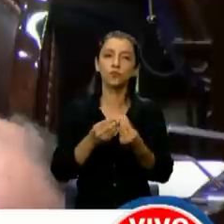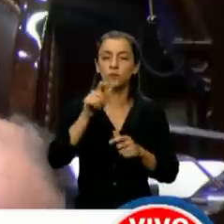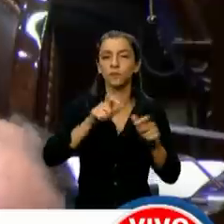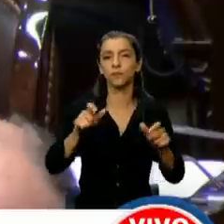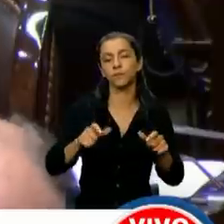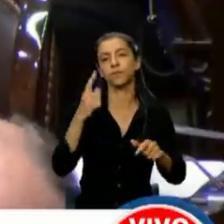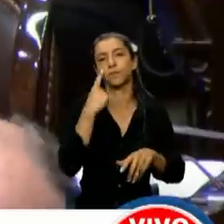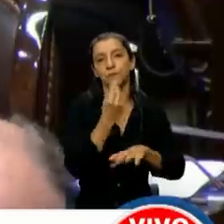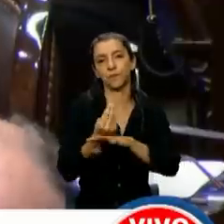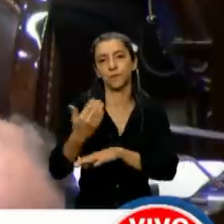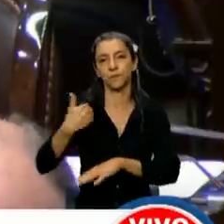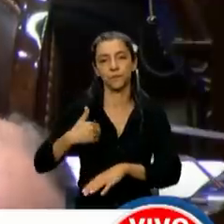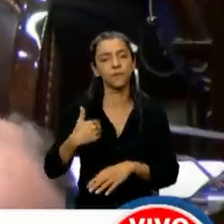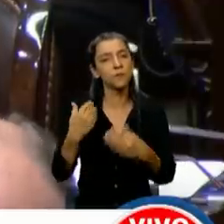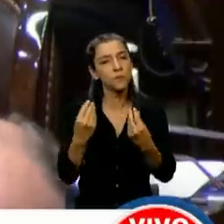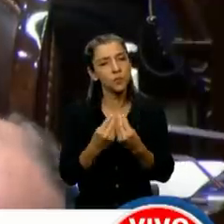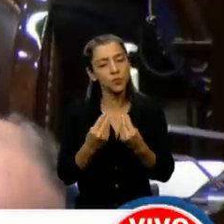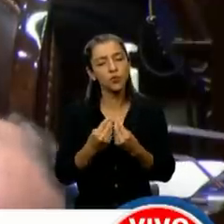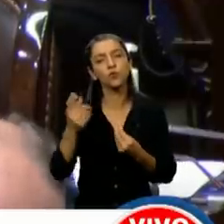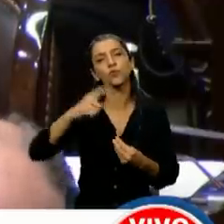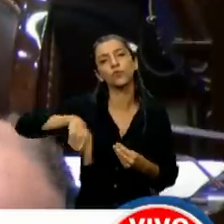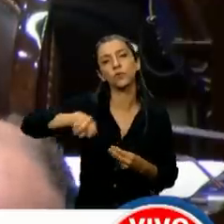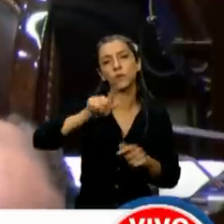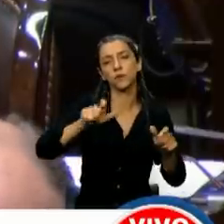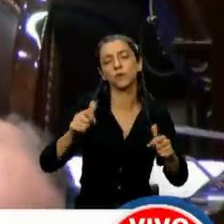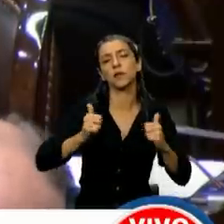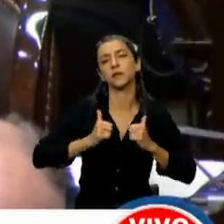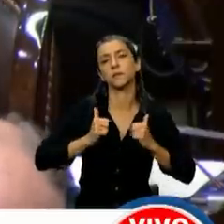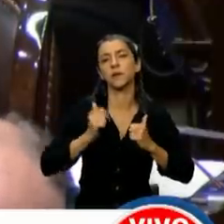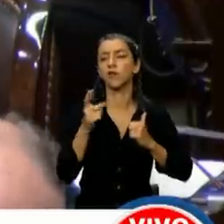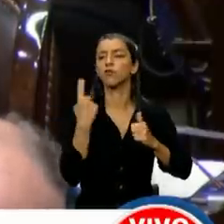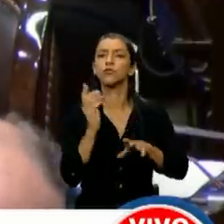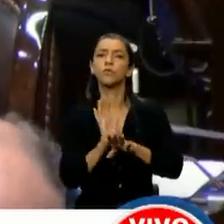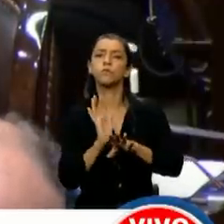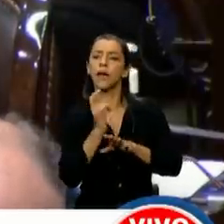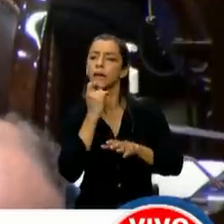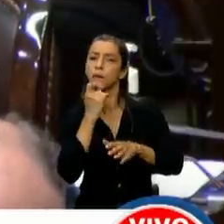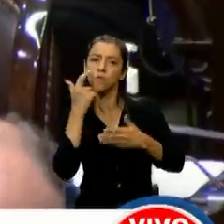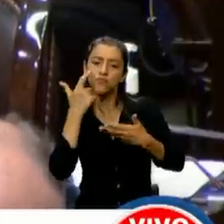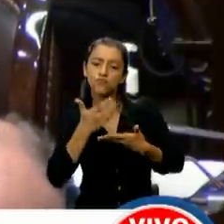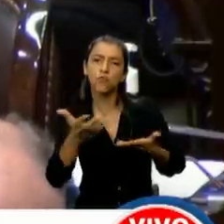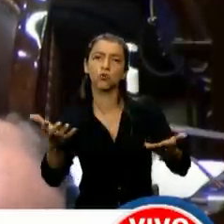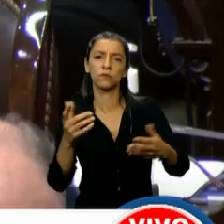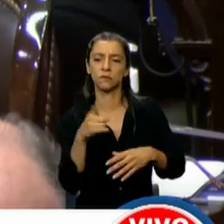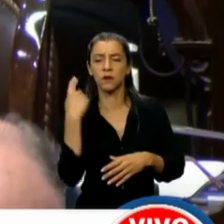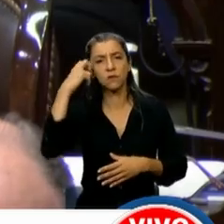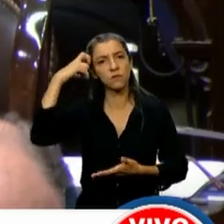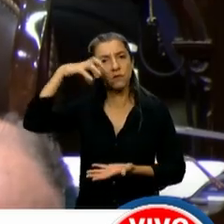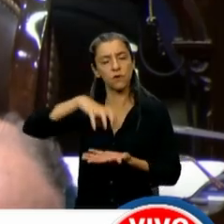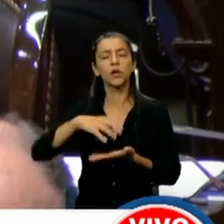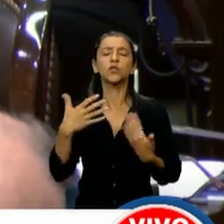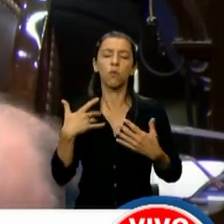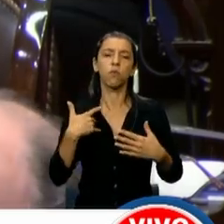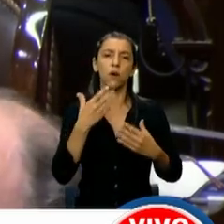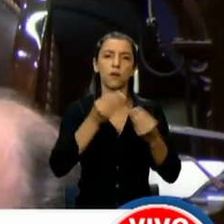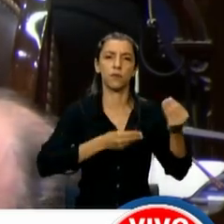argentinas están esperando un ejemplo de nosotros este congreso tiene las facultades de aprobar